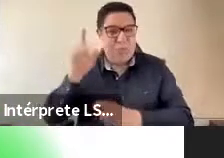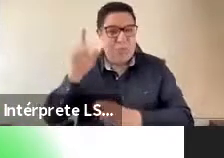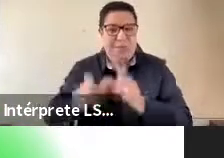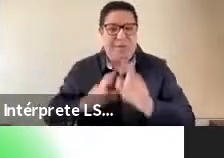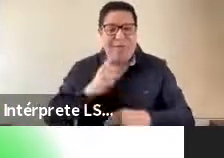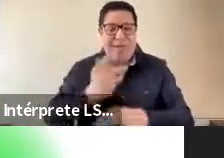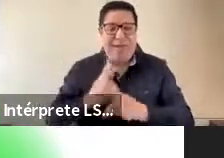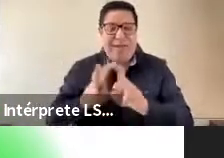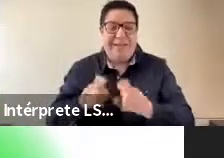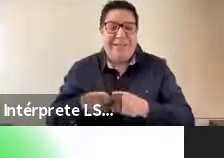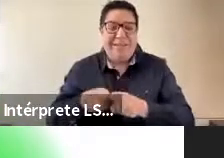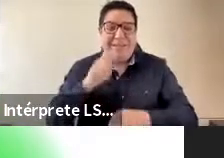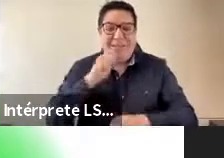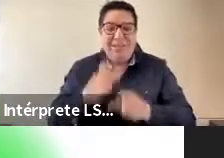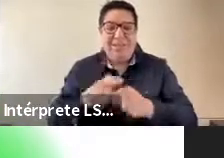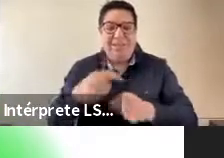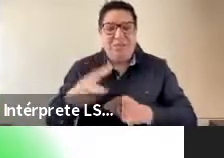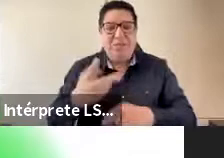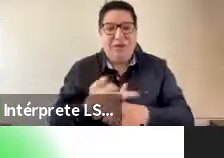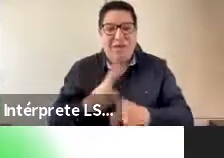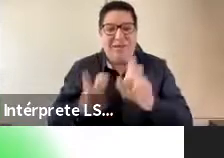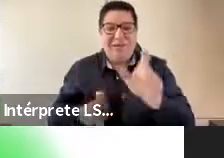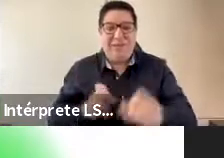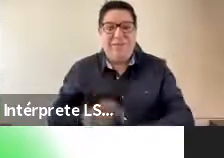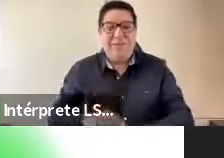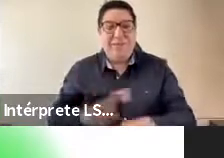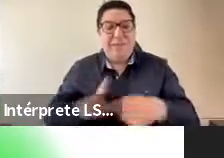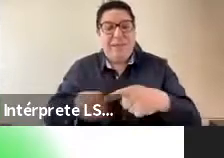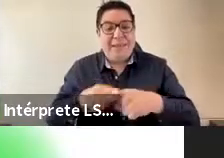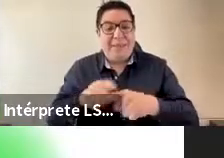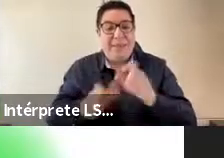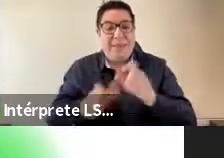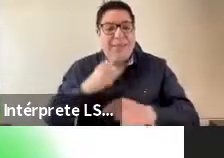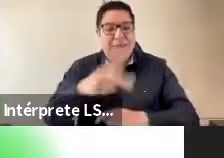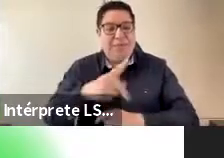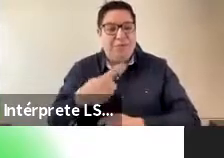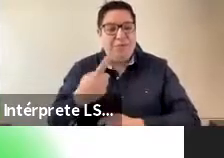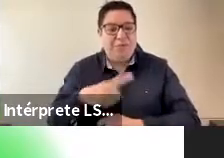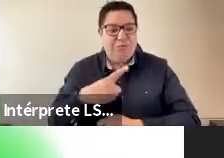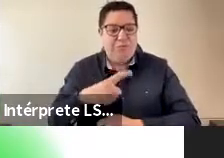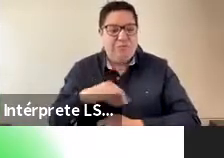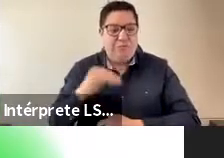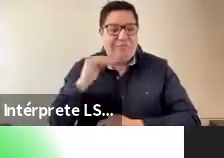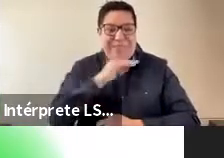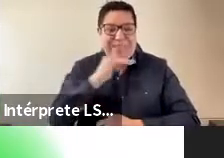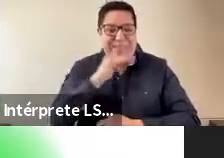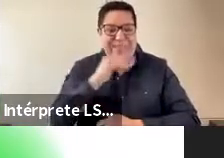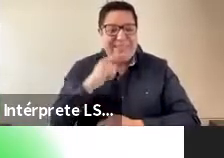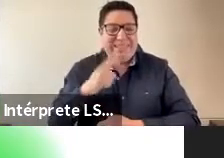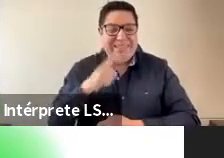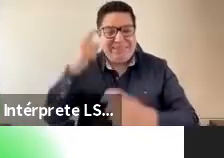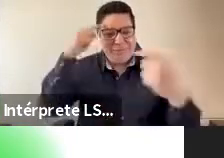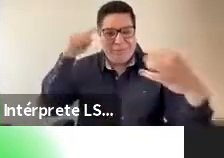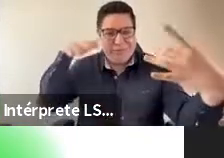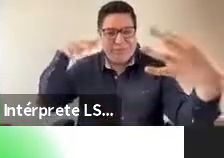que termina siendo un superpoder tenemos también convencimiento supervelocidad telepatía